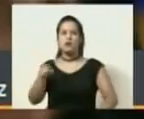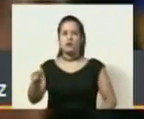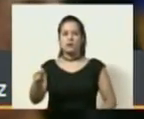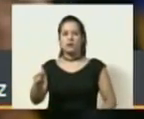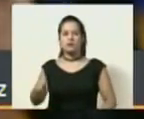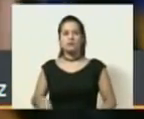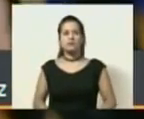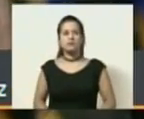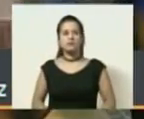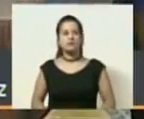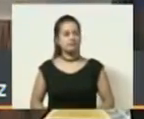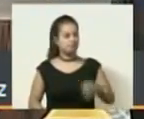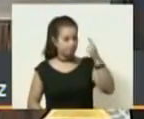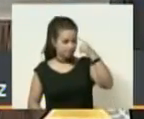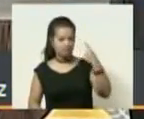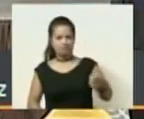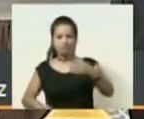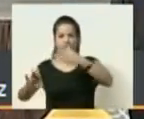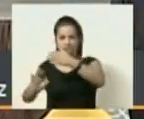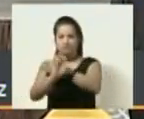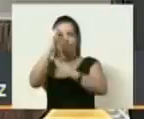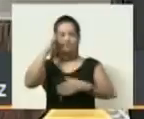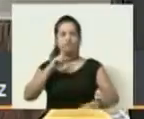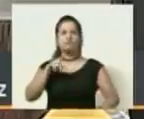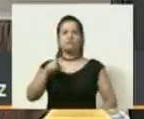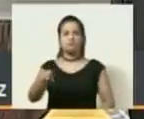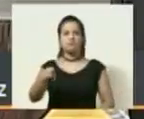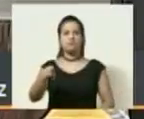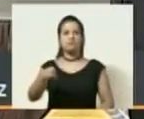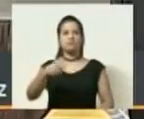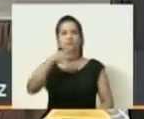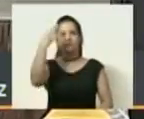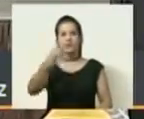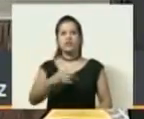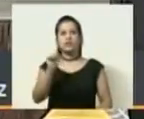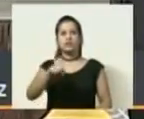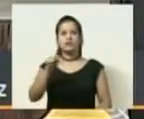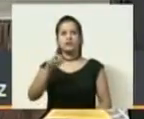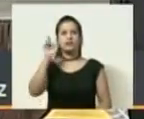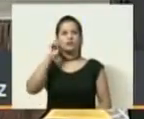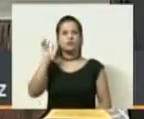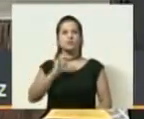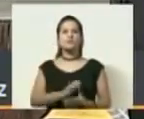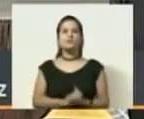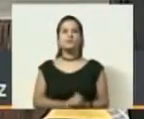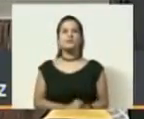Esequibo, así es, en la Guayana Esequiba nuestra.